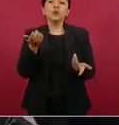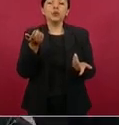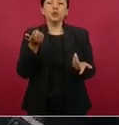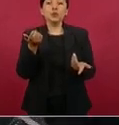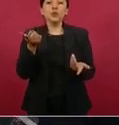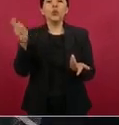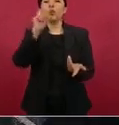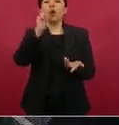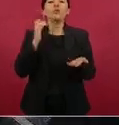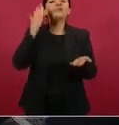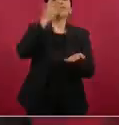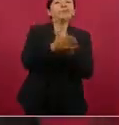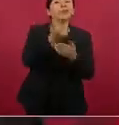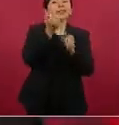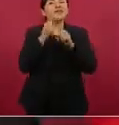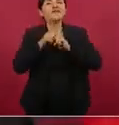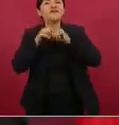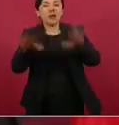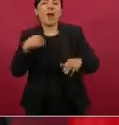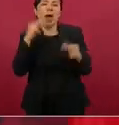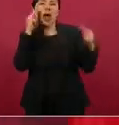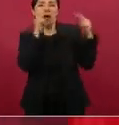a los informes.